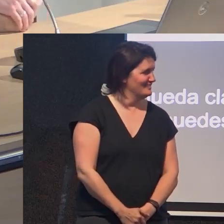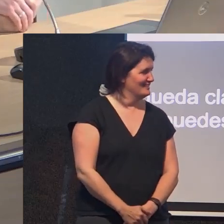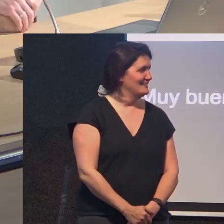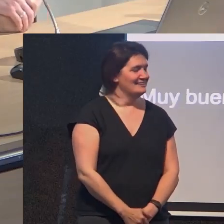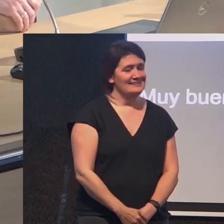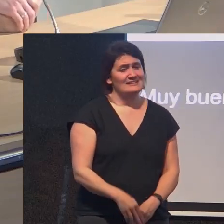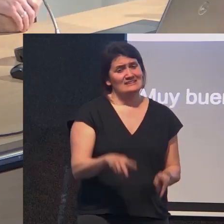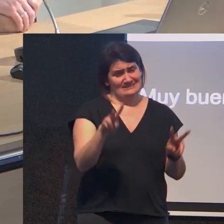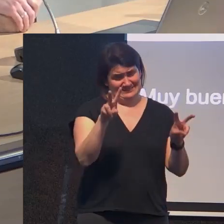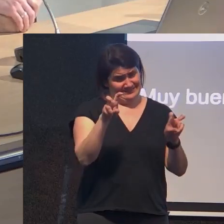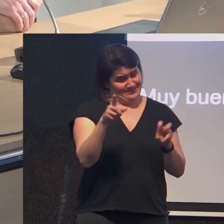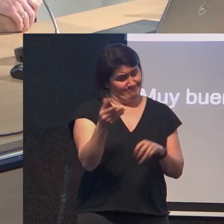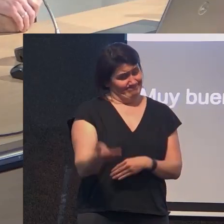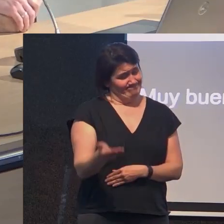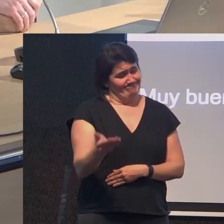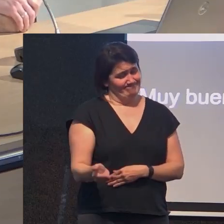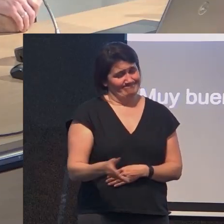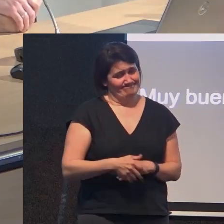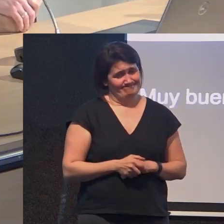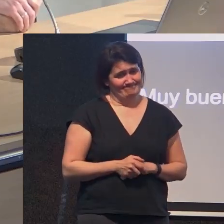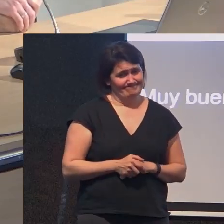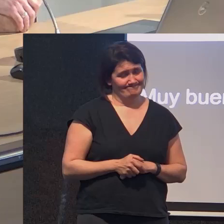Es un tema muy importante.